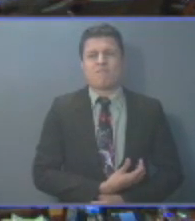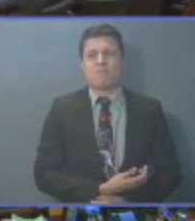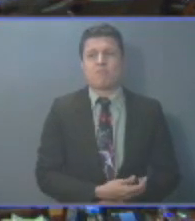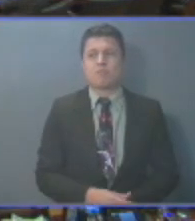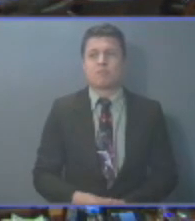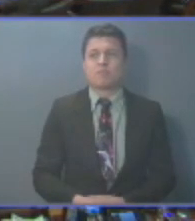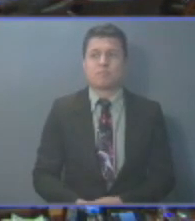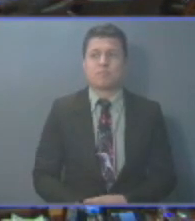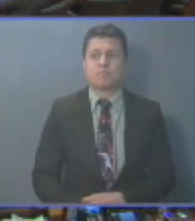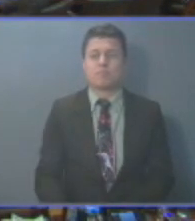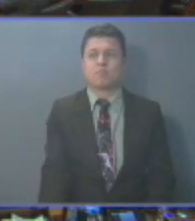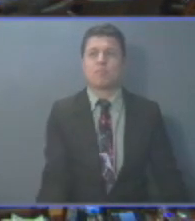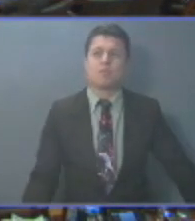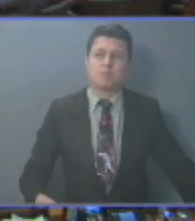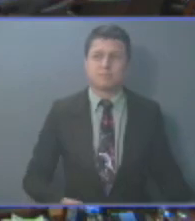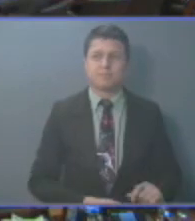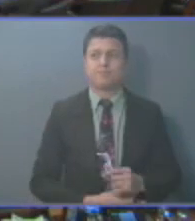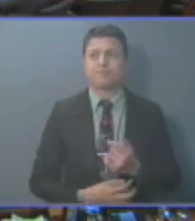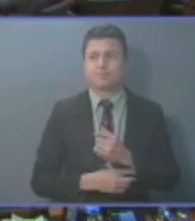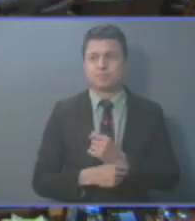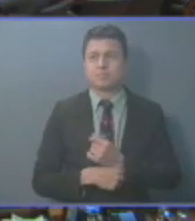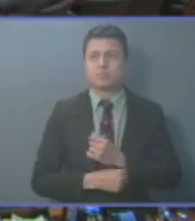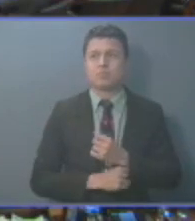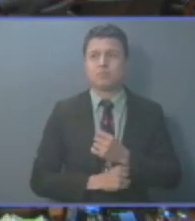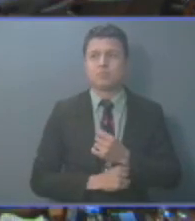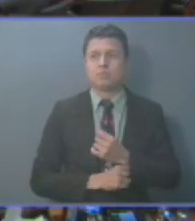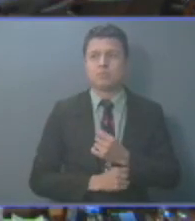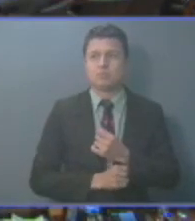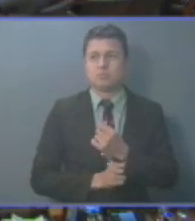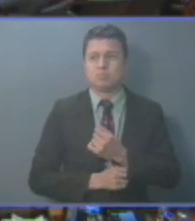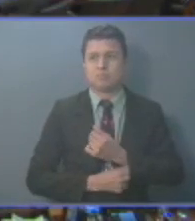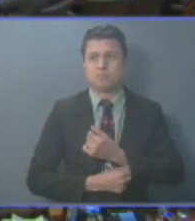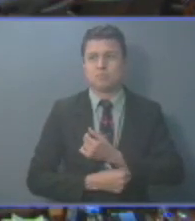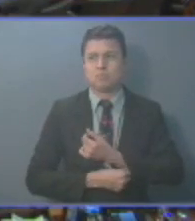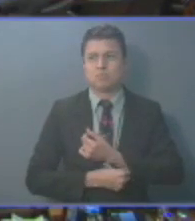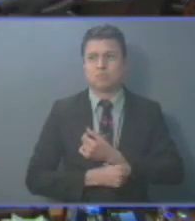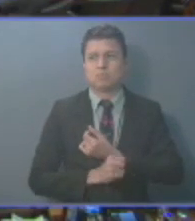Haremos